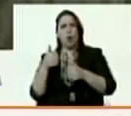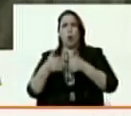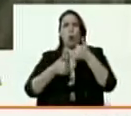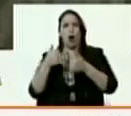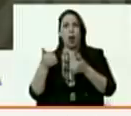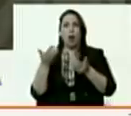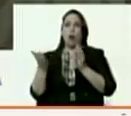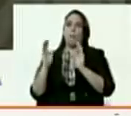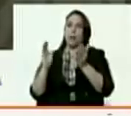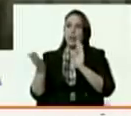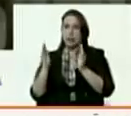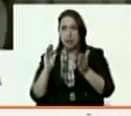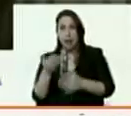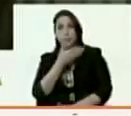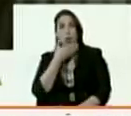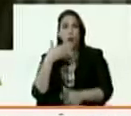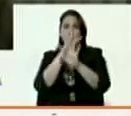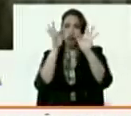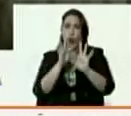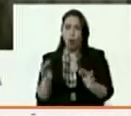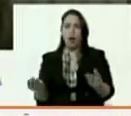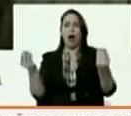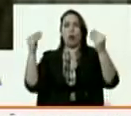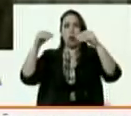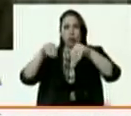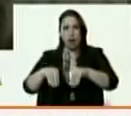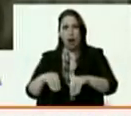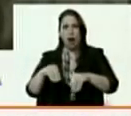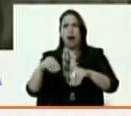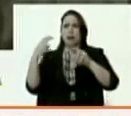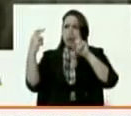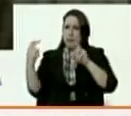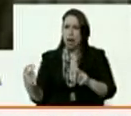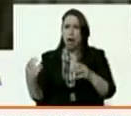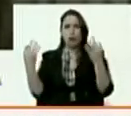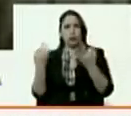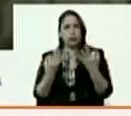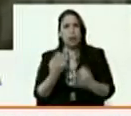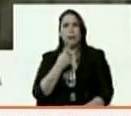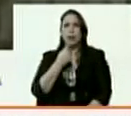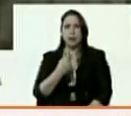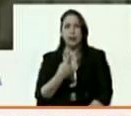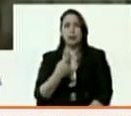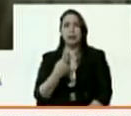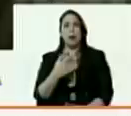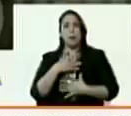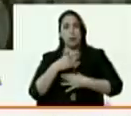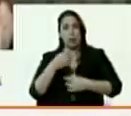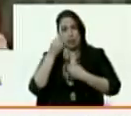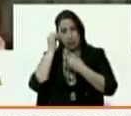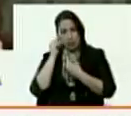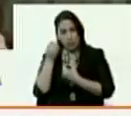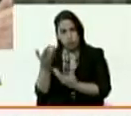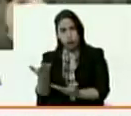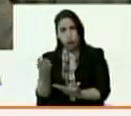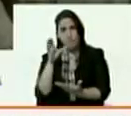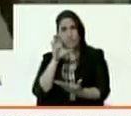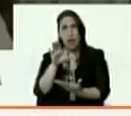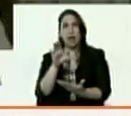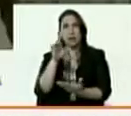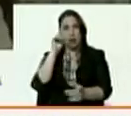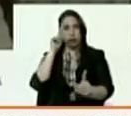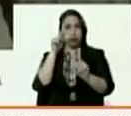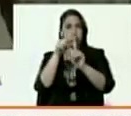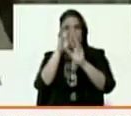conversar. La manera es acordar. Siempre, repito, poniendo los intereses de la patria y en el marco de